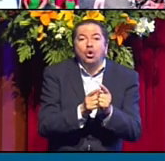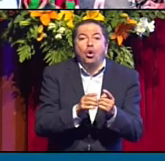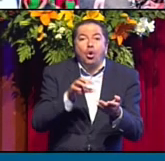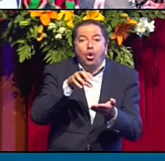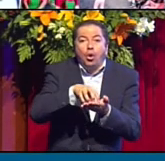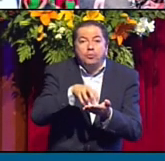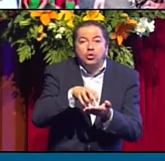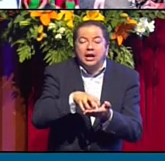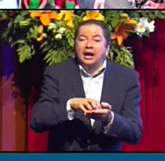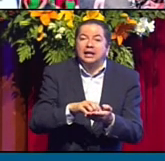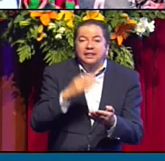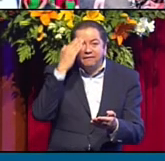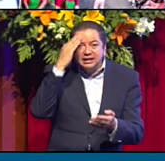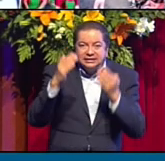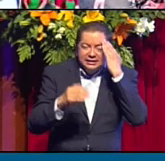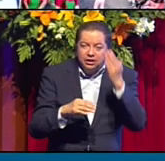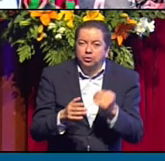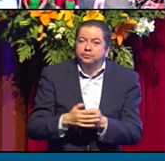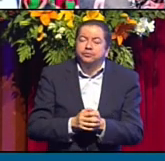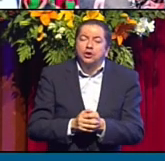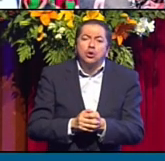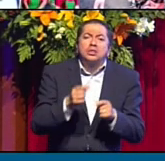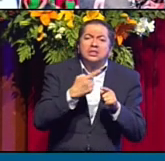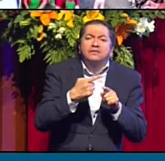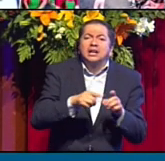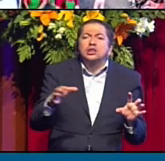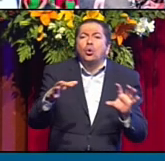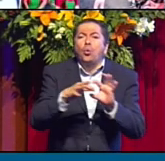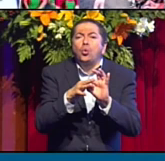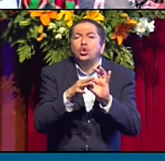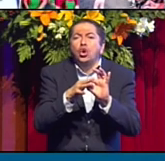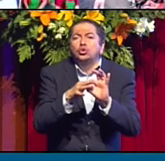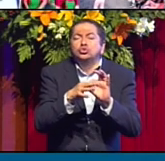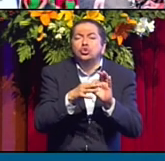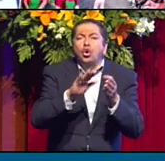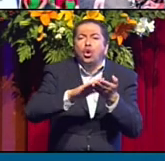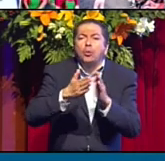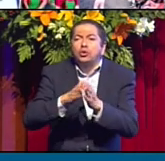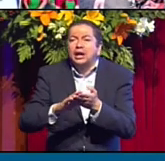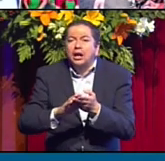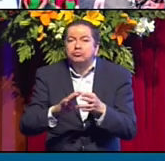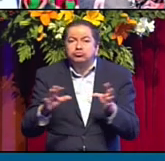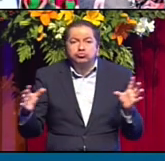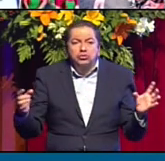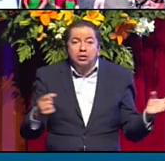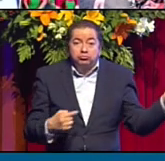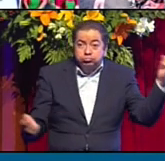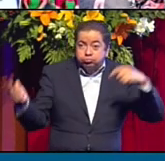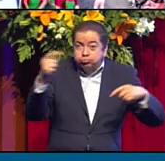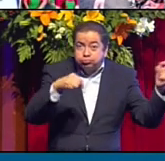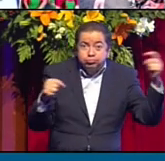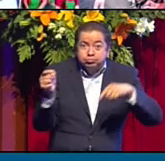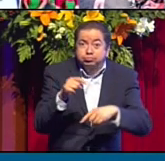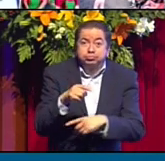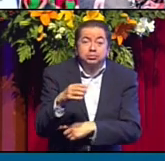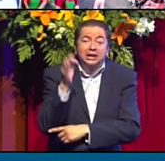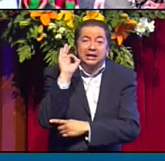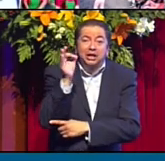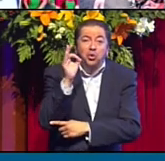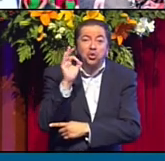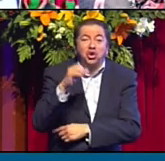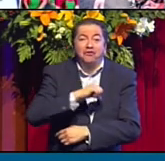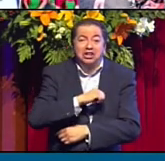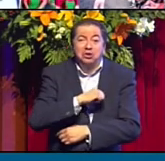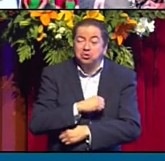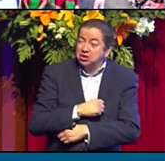Margarita? Ah, cuando las diferentes uniones comunales del país se reunieron en Vicuña y dijeron, oye, qué lindo Vicuña.